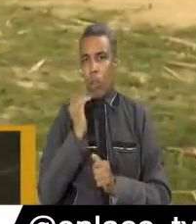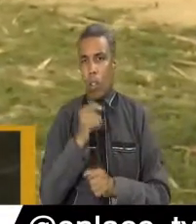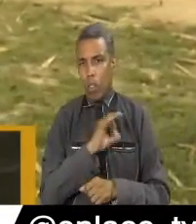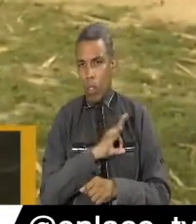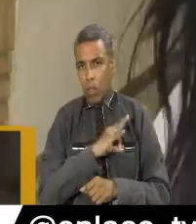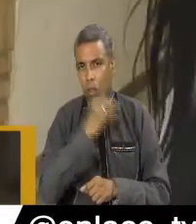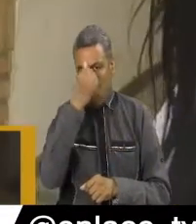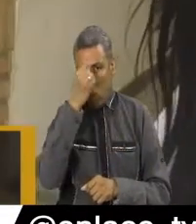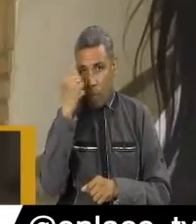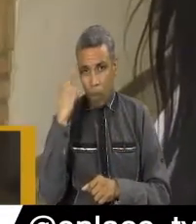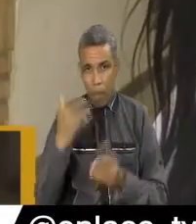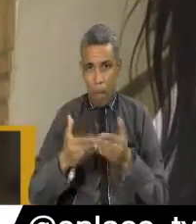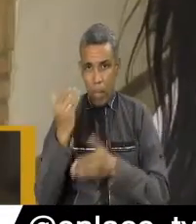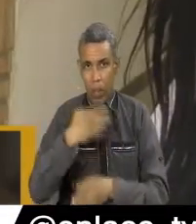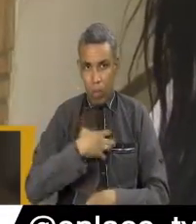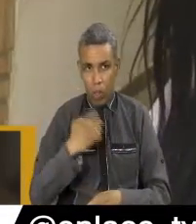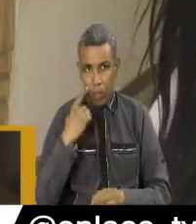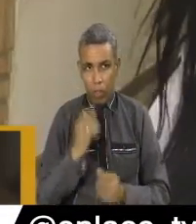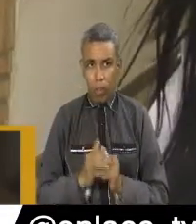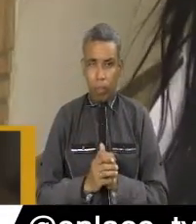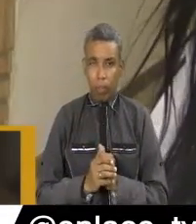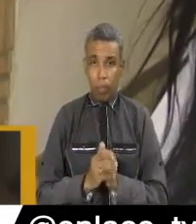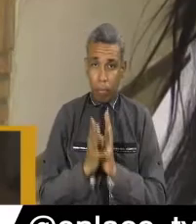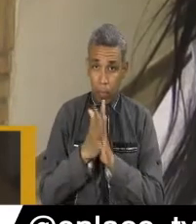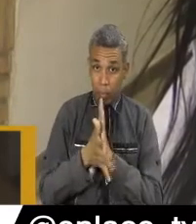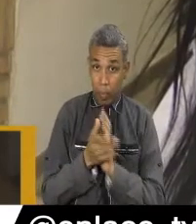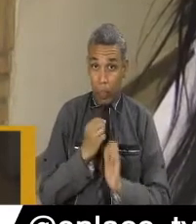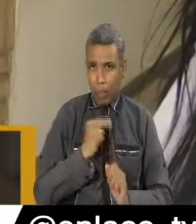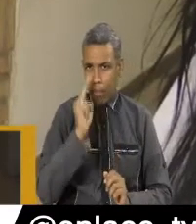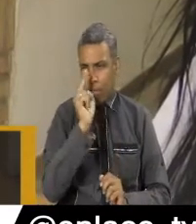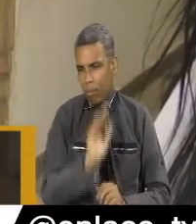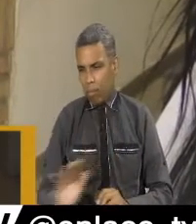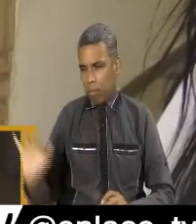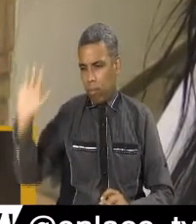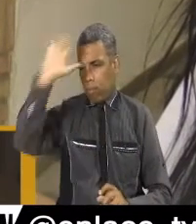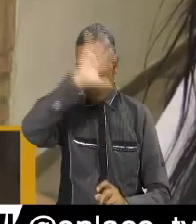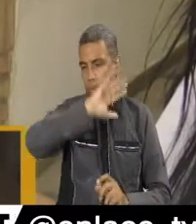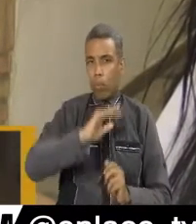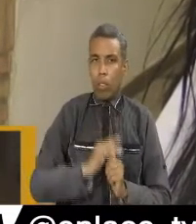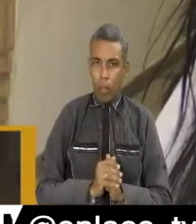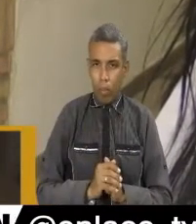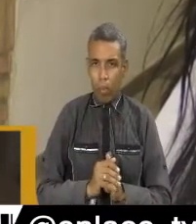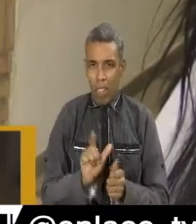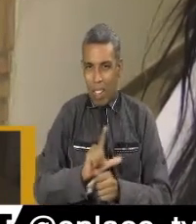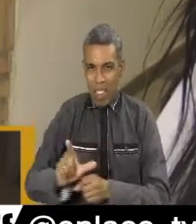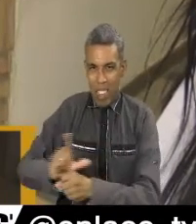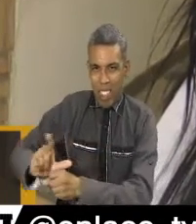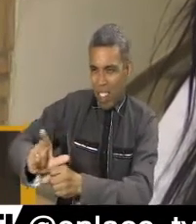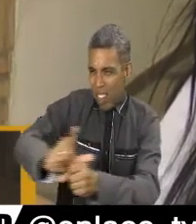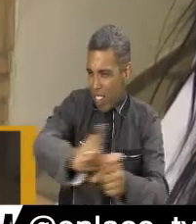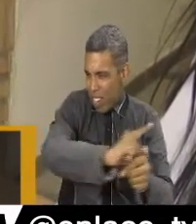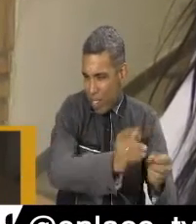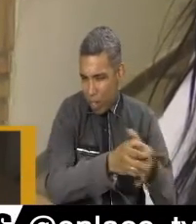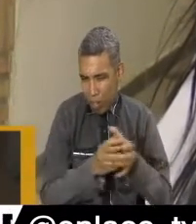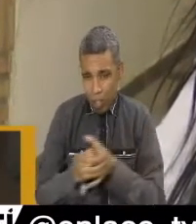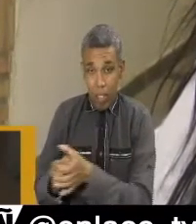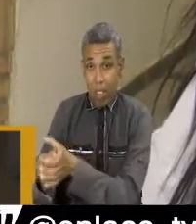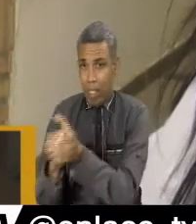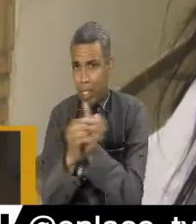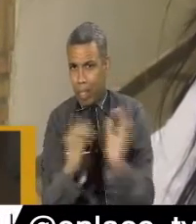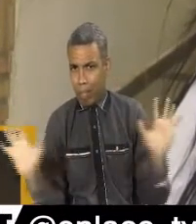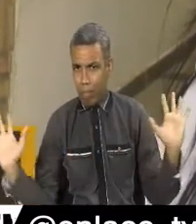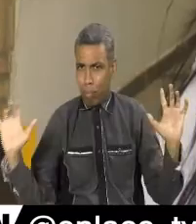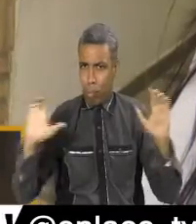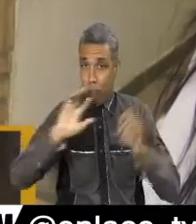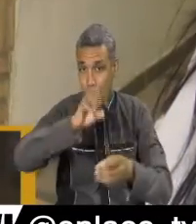Pereira. El torneo es a nivel nacional, es un torneo Interligas donde participarán pues algunas de las ligas